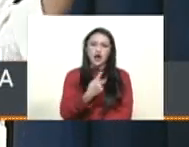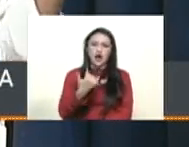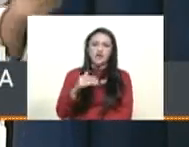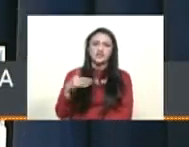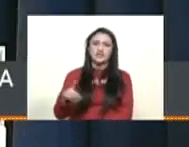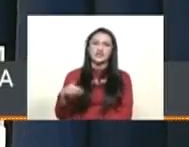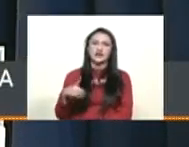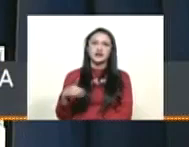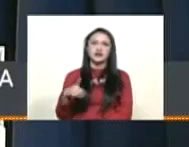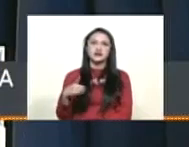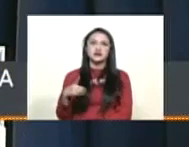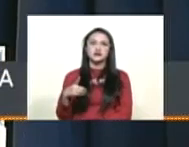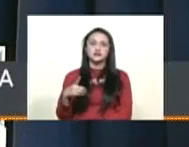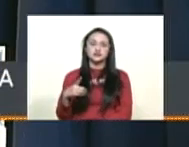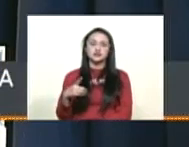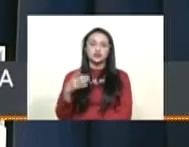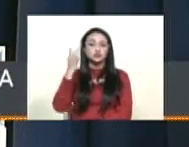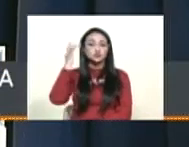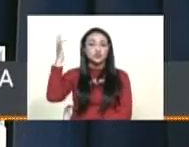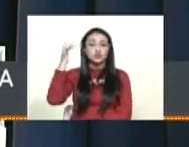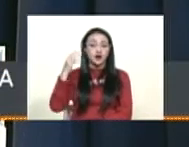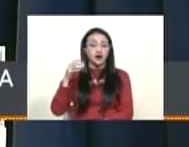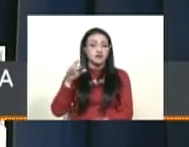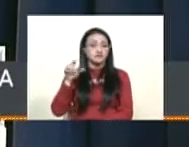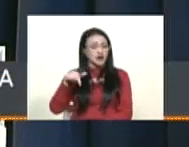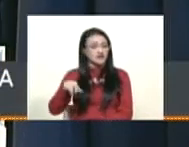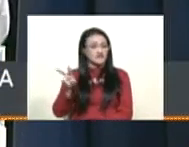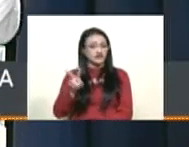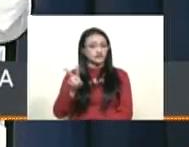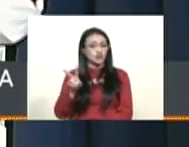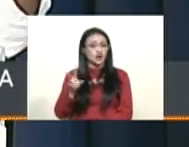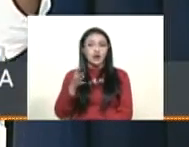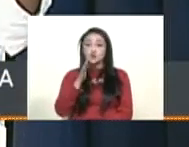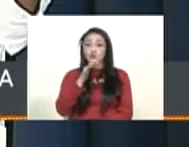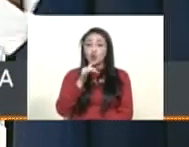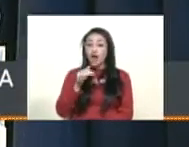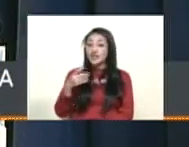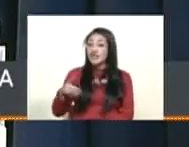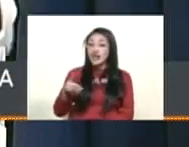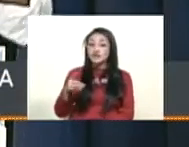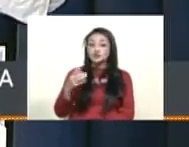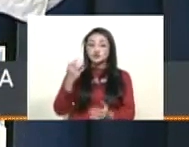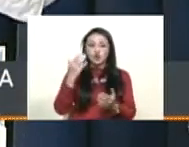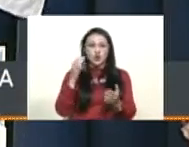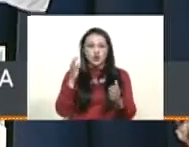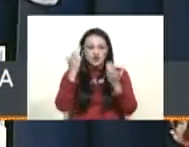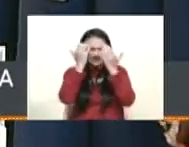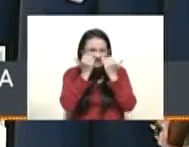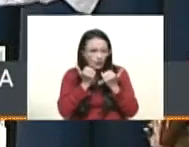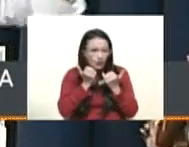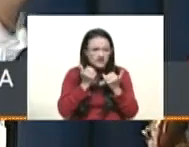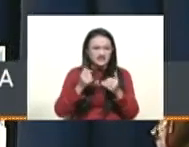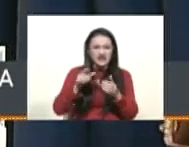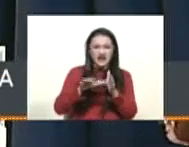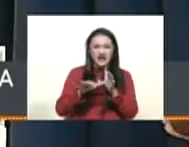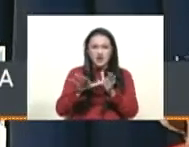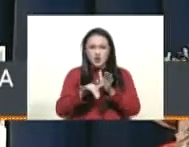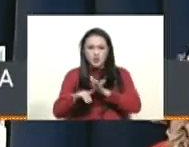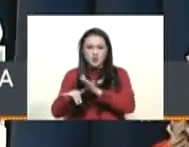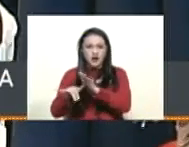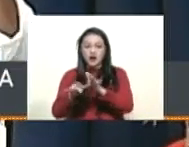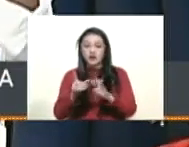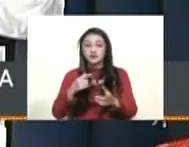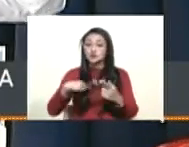a aspirar en un país democrático como el que estamos. Lo que no tienen derecho es a secuestrar una institución que debería ser para todas y